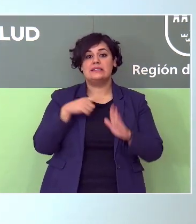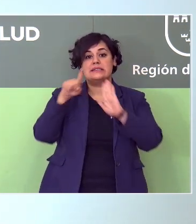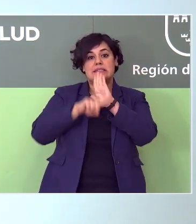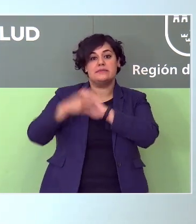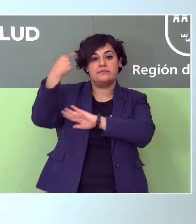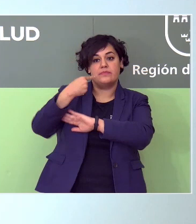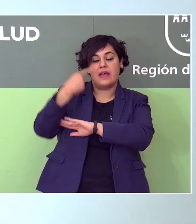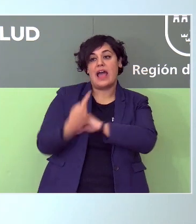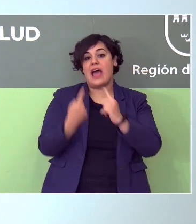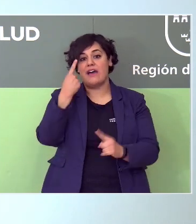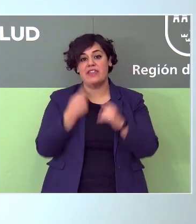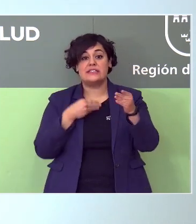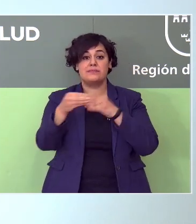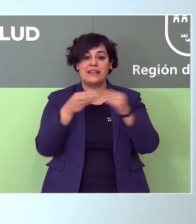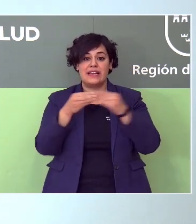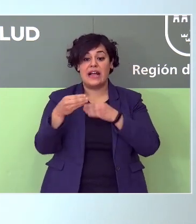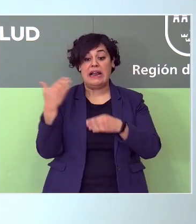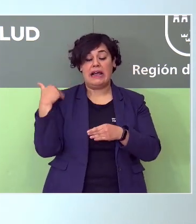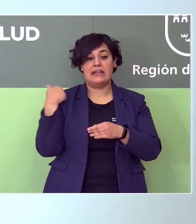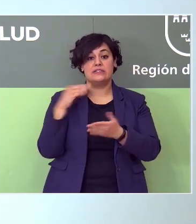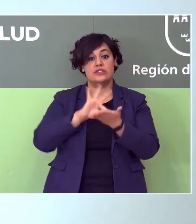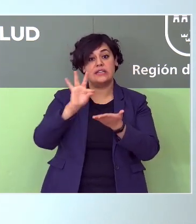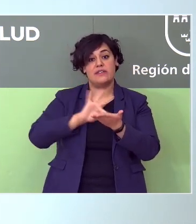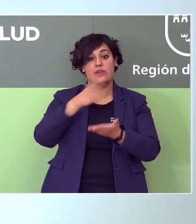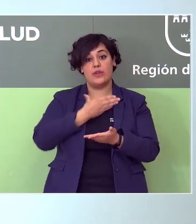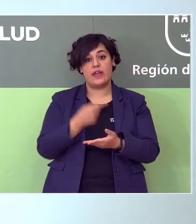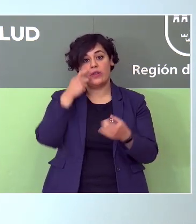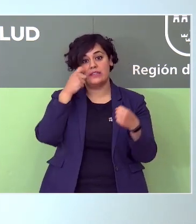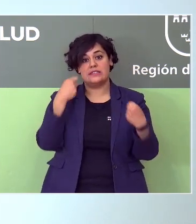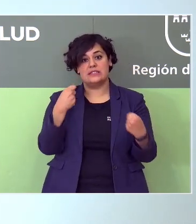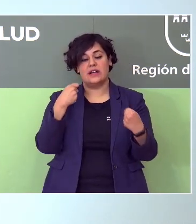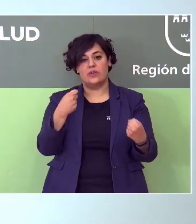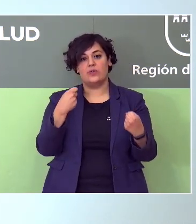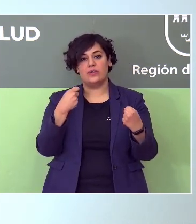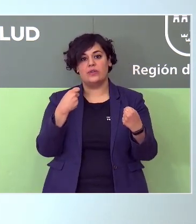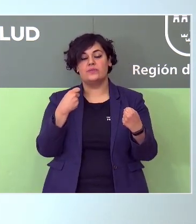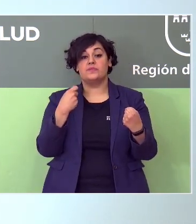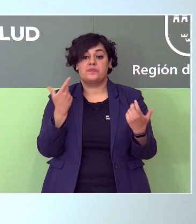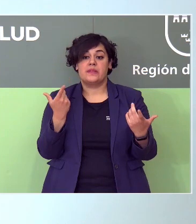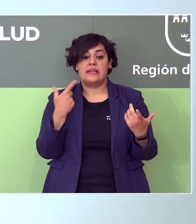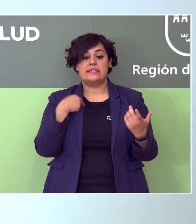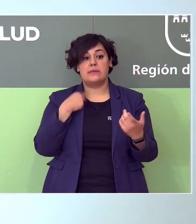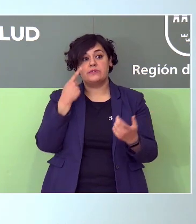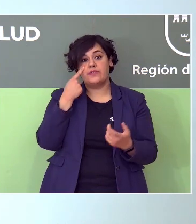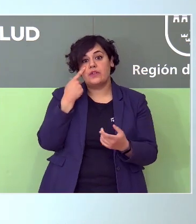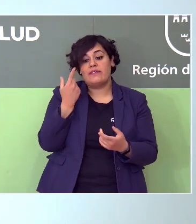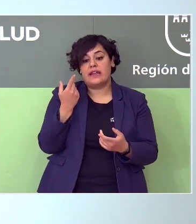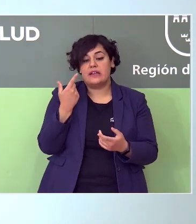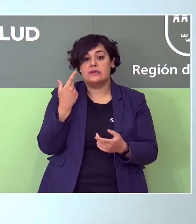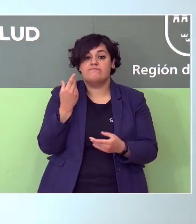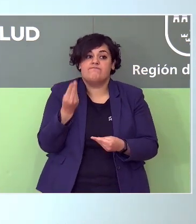material. Ahora estaba comentando con el gerente del Servicio Murciano de Salud que estamos buscando la forma de realizar, de tener, desarrollar con las